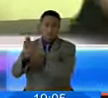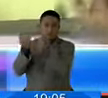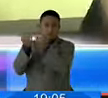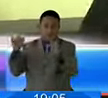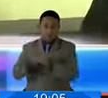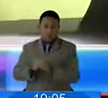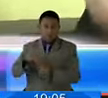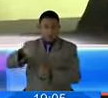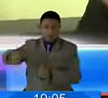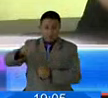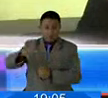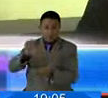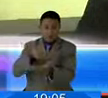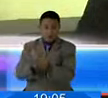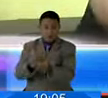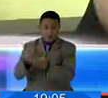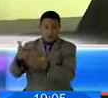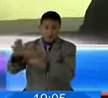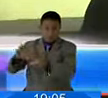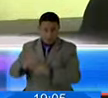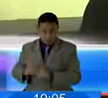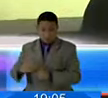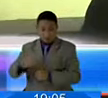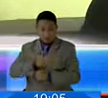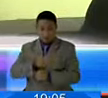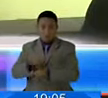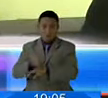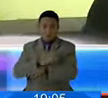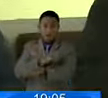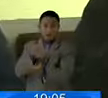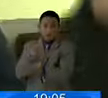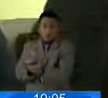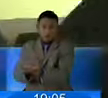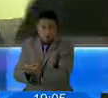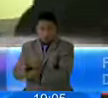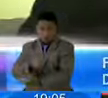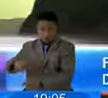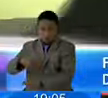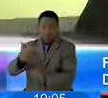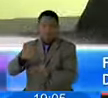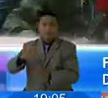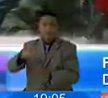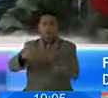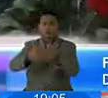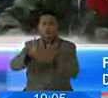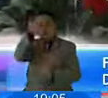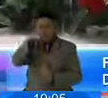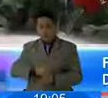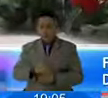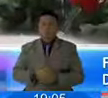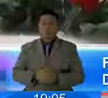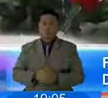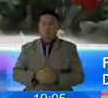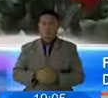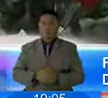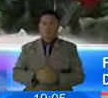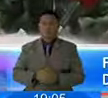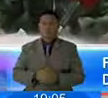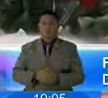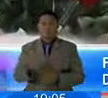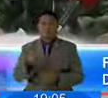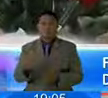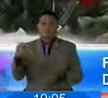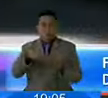se recogen esas instancias que nosotros hemos puesto en la plataforma, entonces ahí decidiremos. Afirman que ya no quieren nuevamente